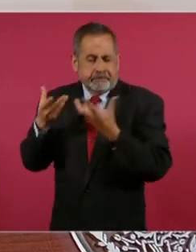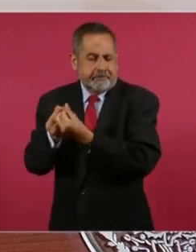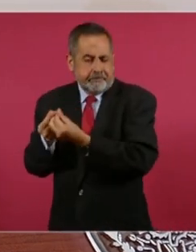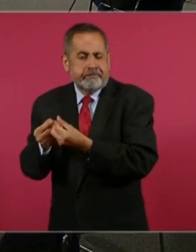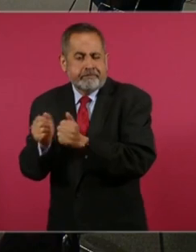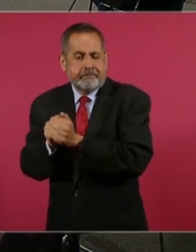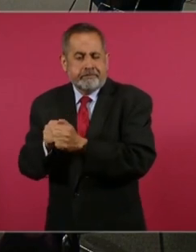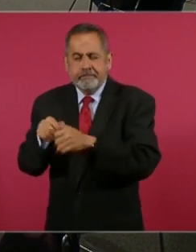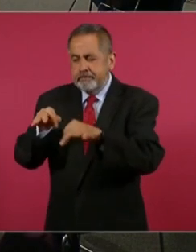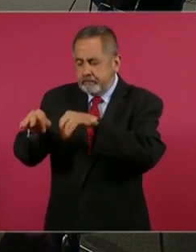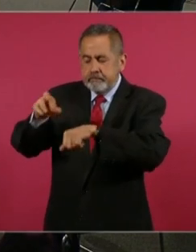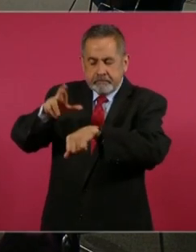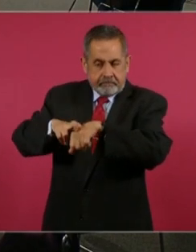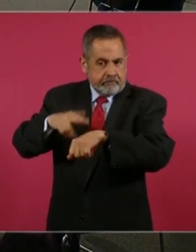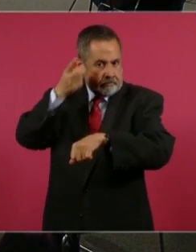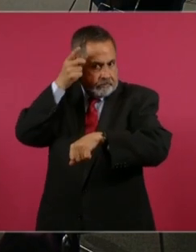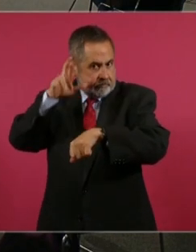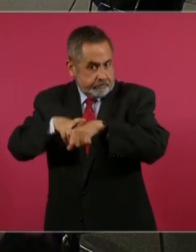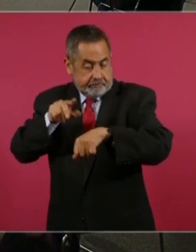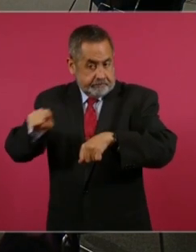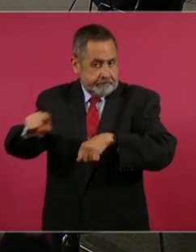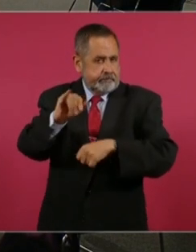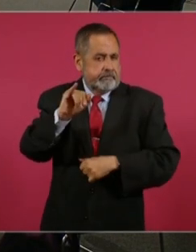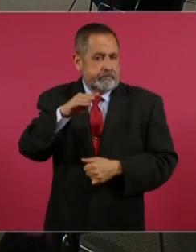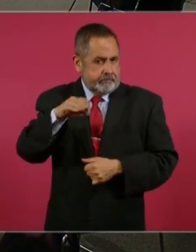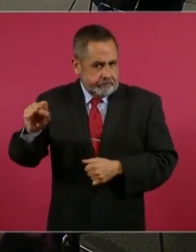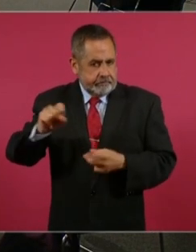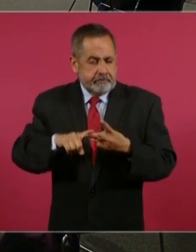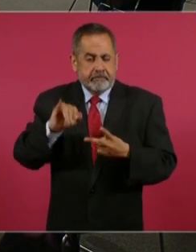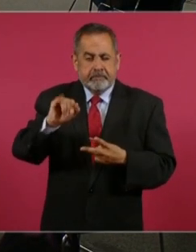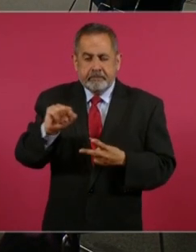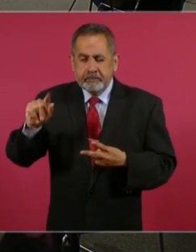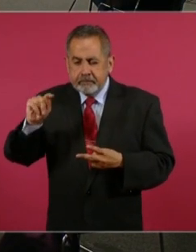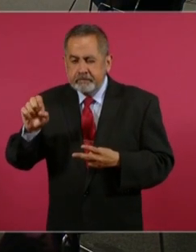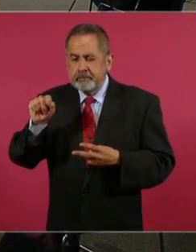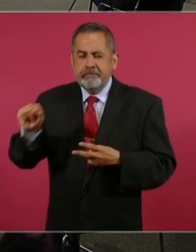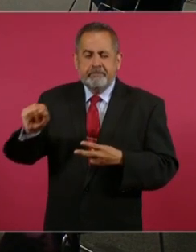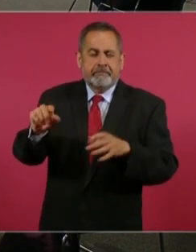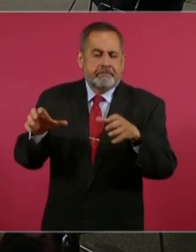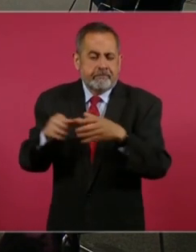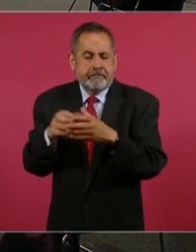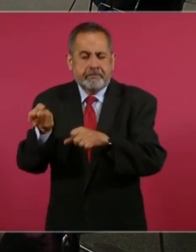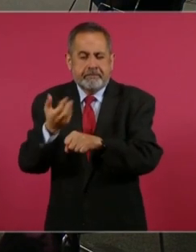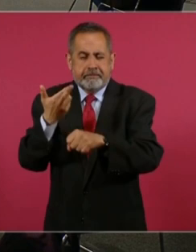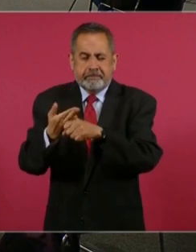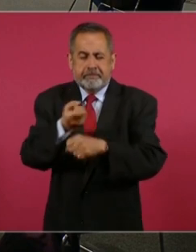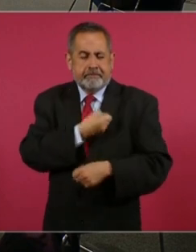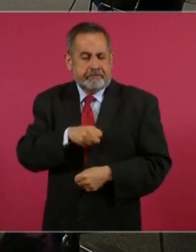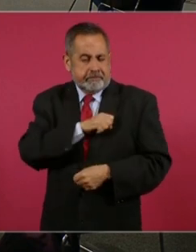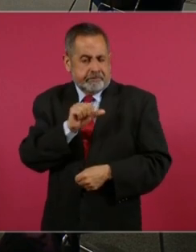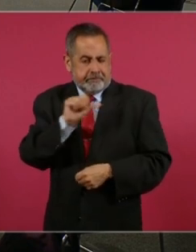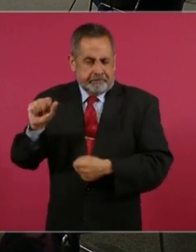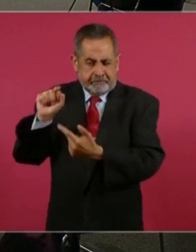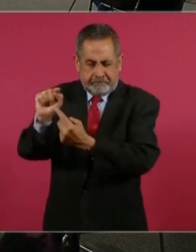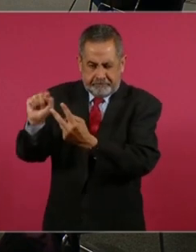directivos del Seguro Social, del ISSSTE, de la Secretaría de Salud,